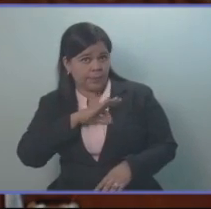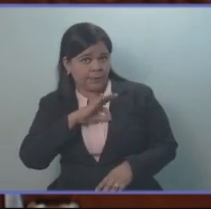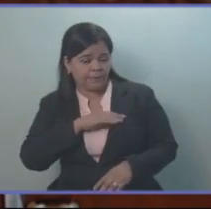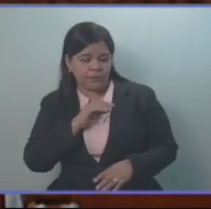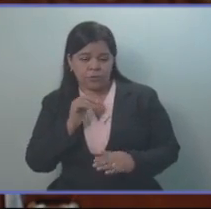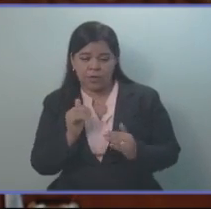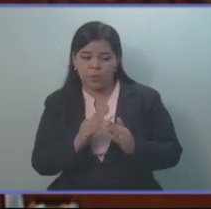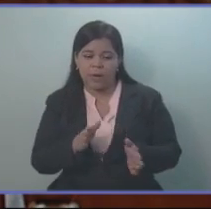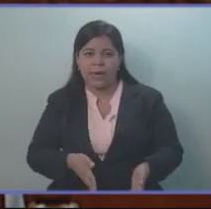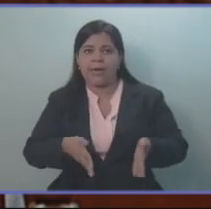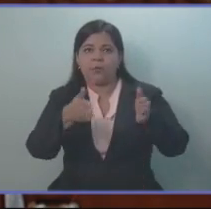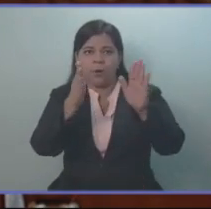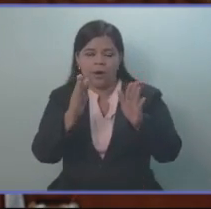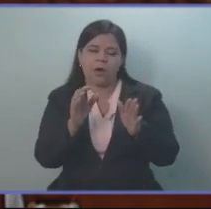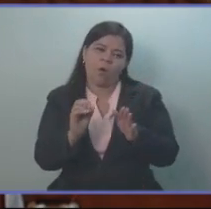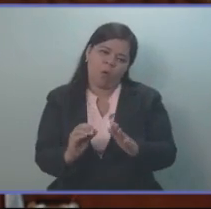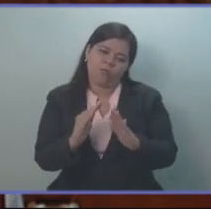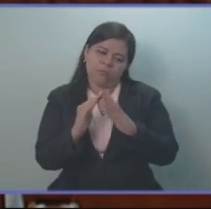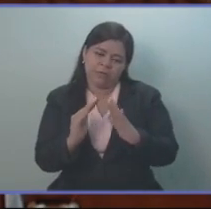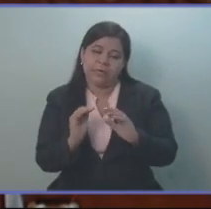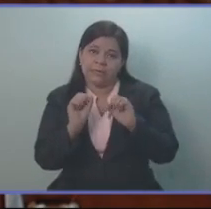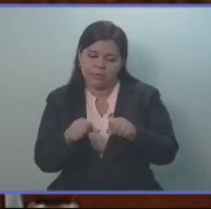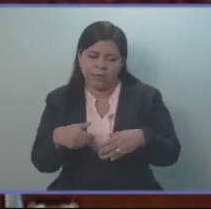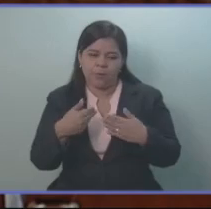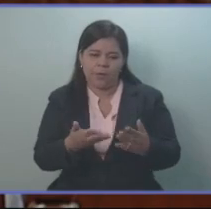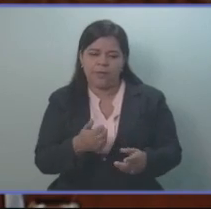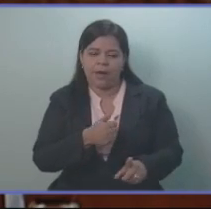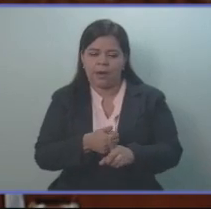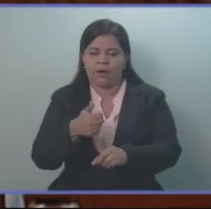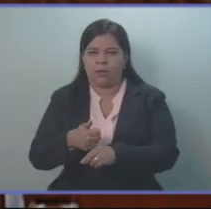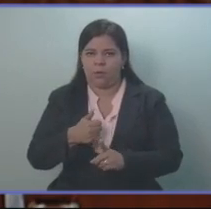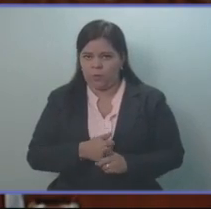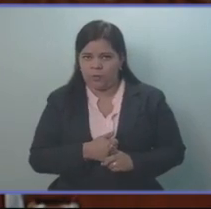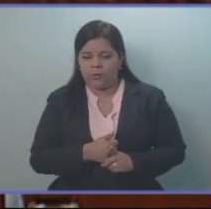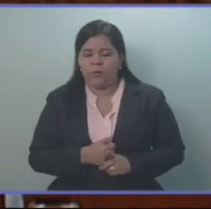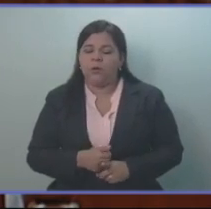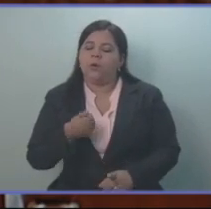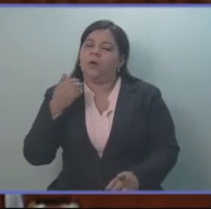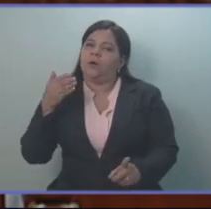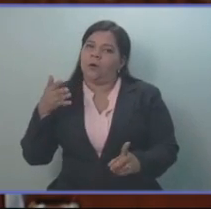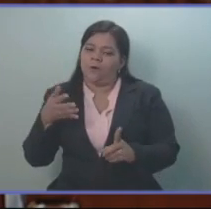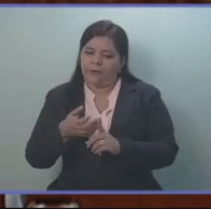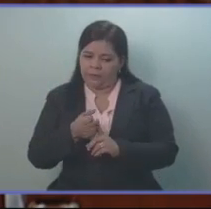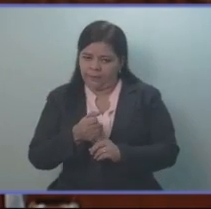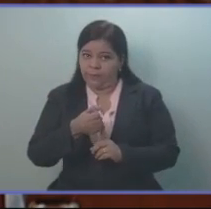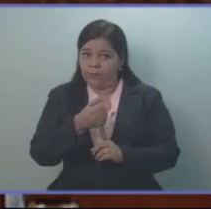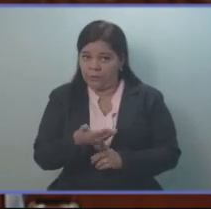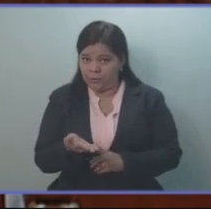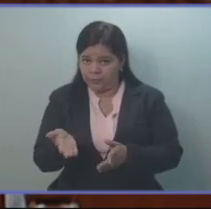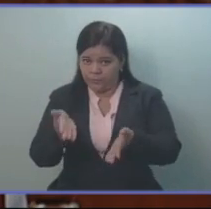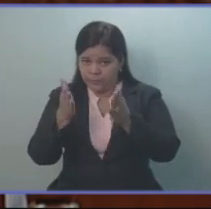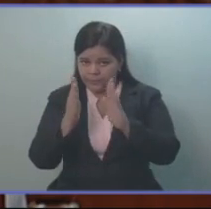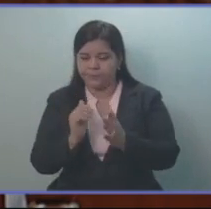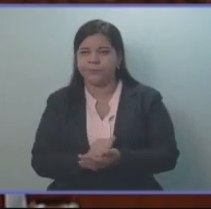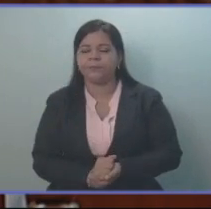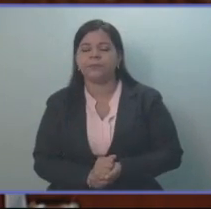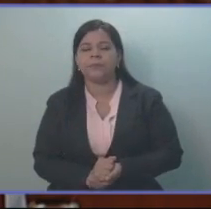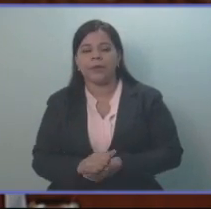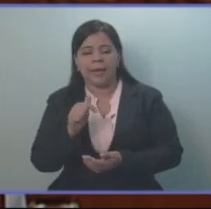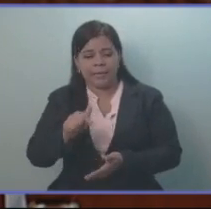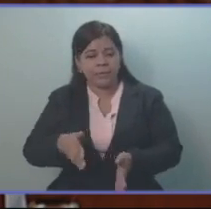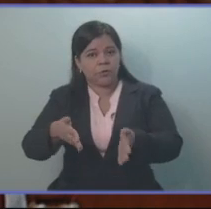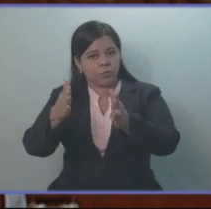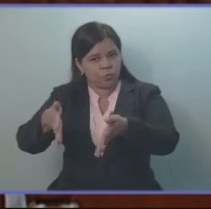deberá transferirse a cada una de estas. Destino de los inmuebles, artículo 17. Los inmuebles